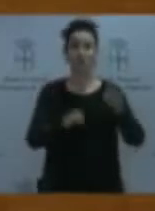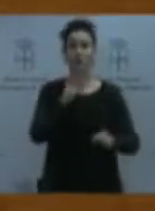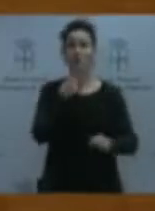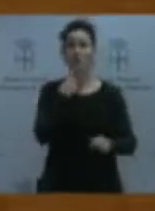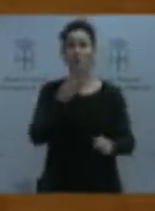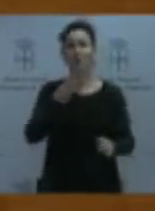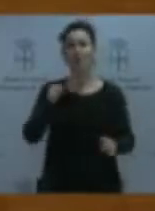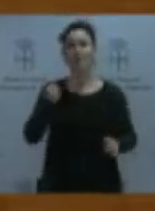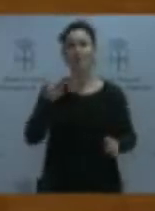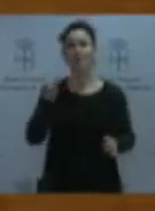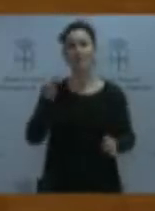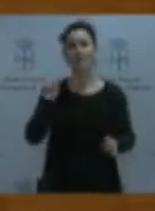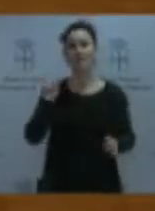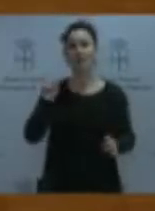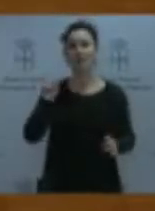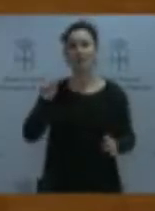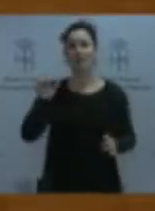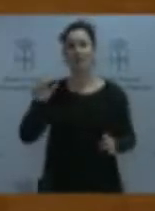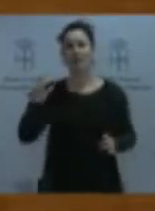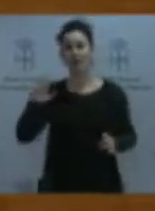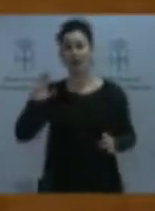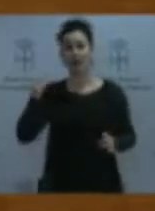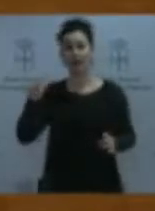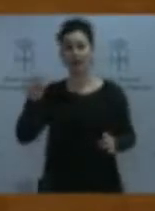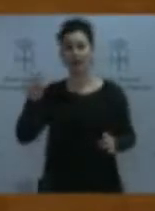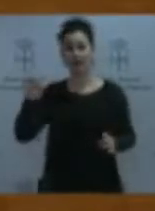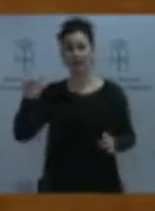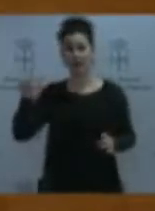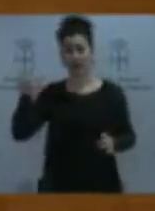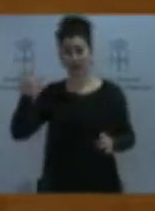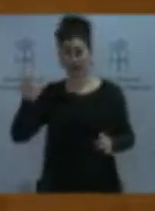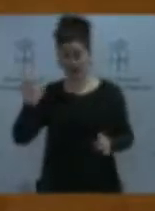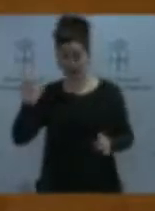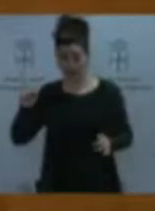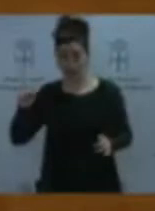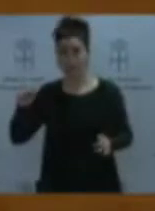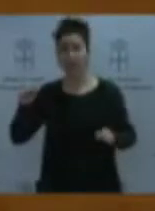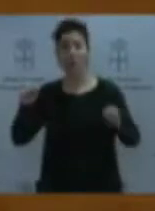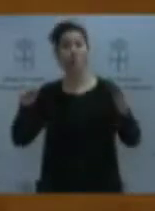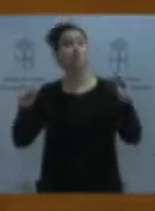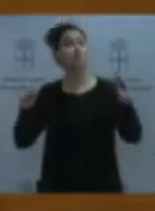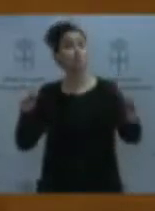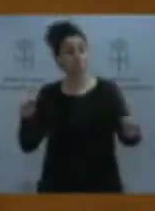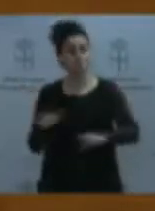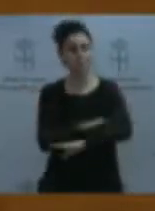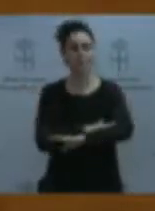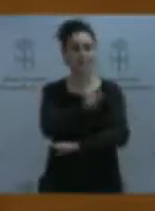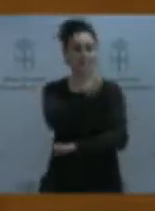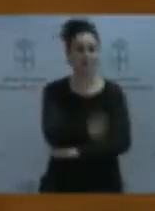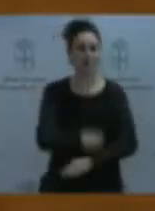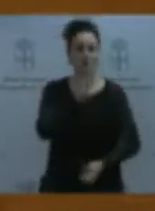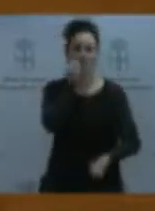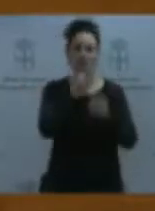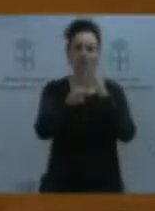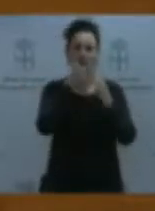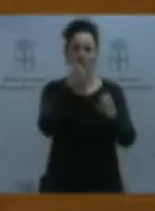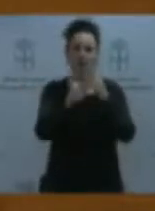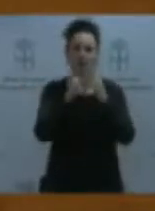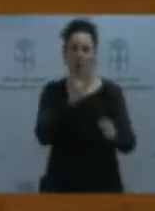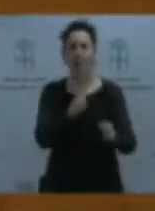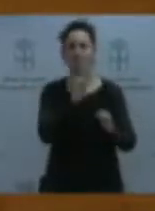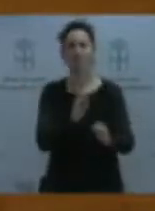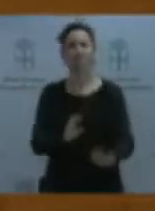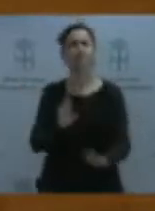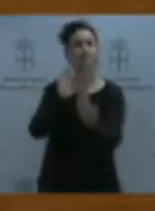podemos hacer para devolver esa confianza? Se están dando protestas de la Judicatura ante las condiciones laborales y